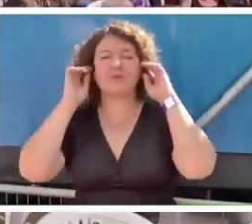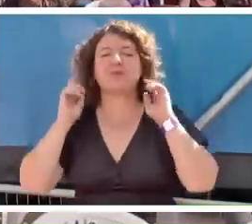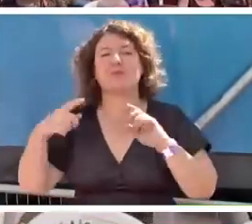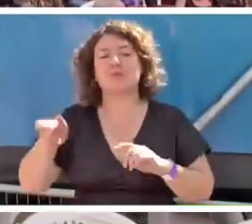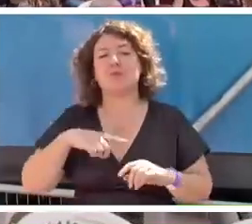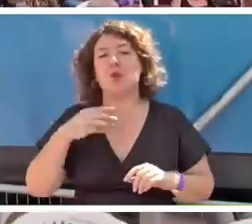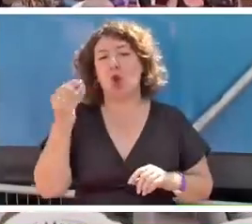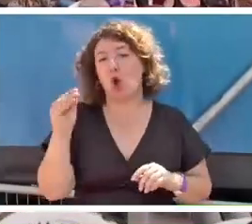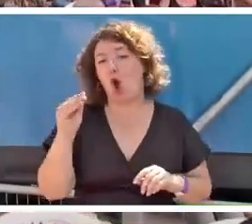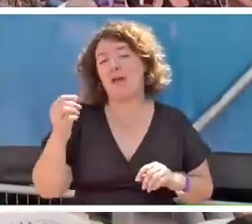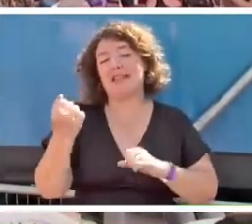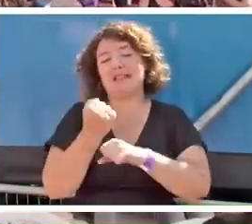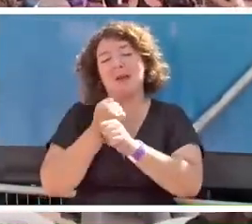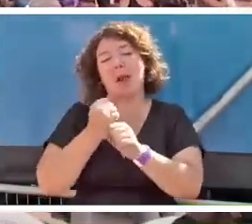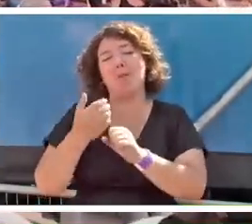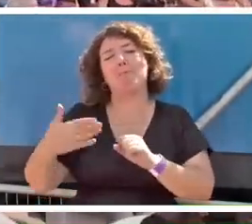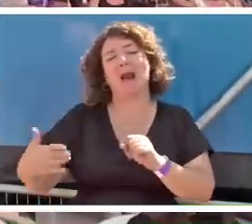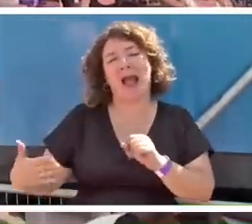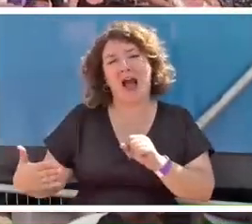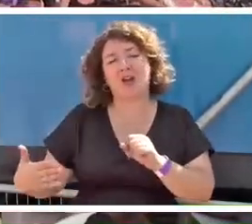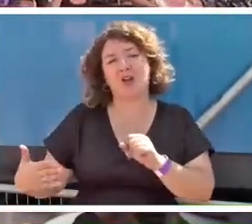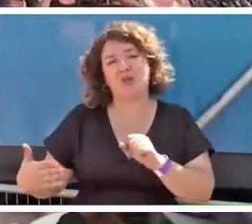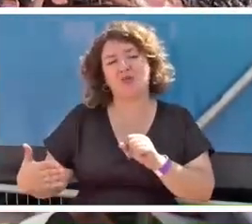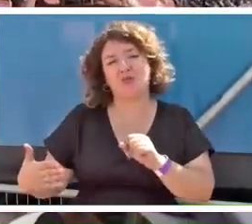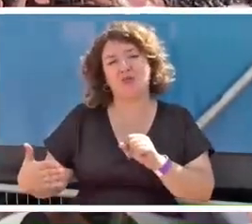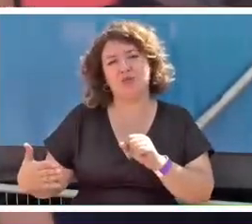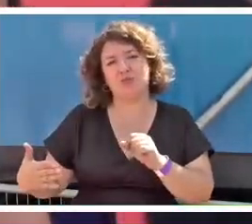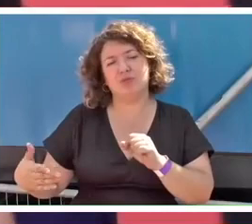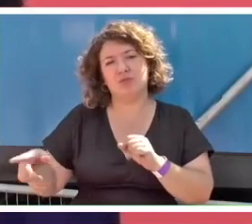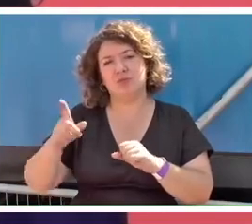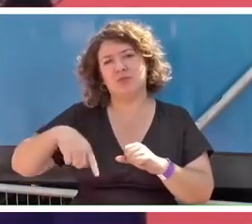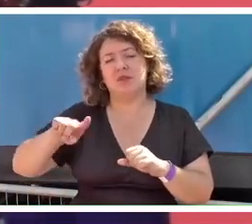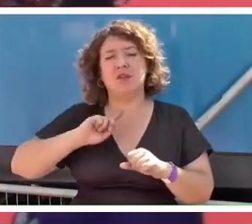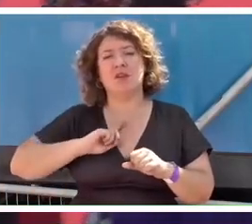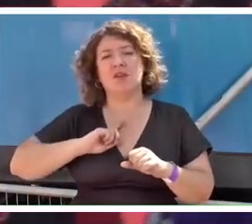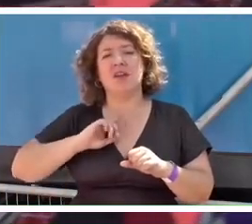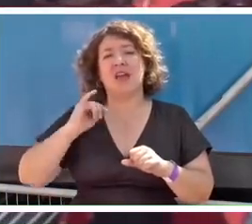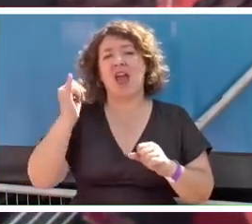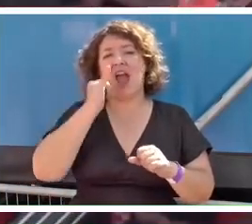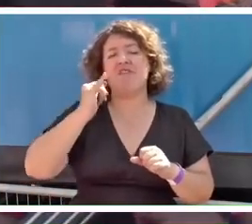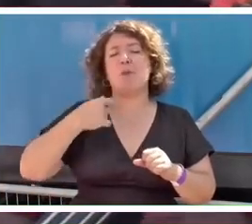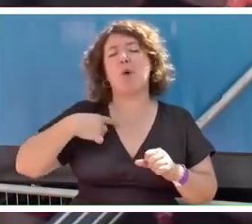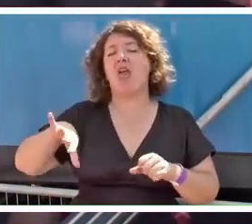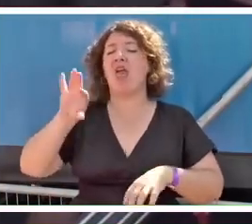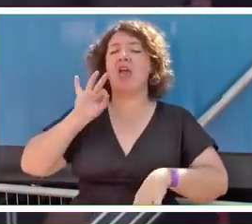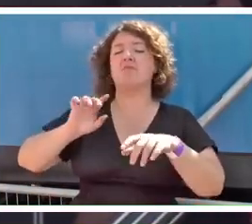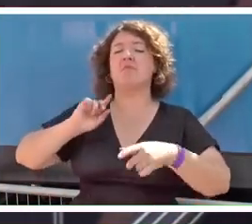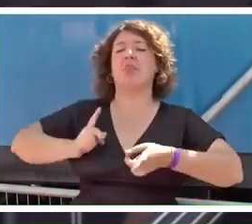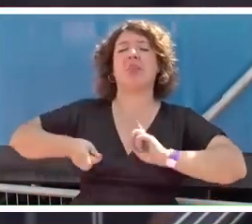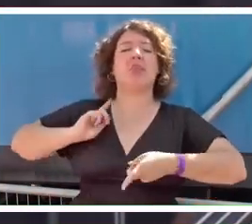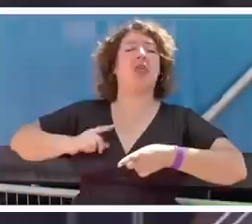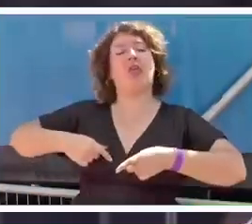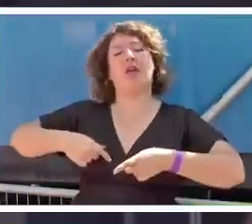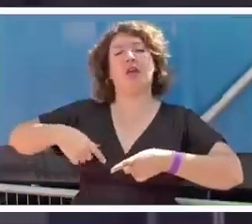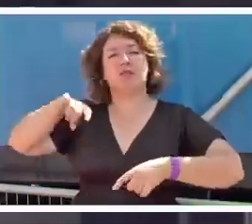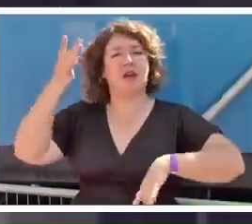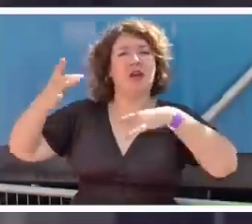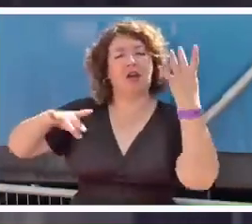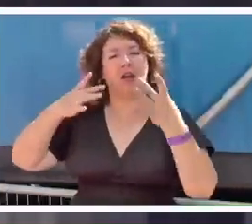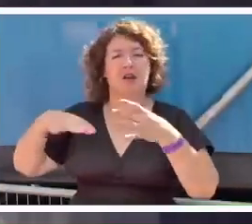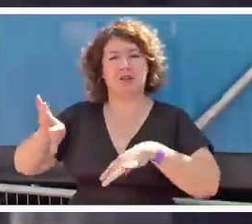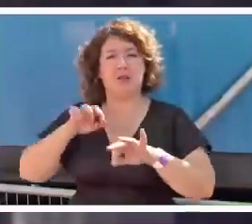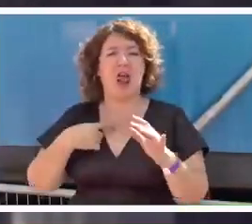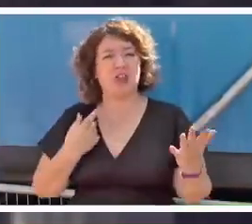un joven precario que depende de la arbitrariedad de su jefe para poder percibir